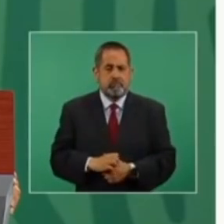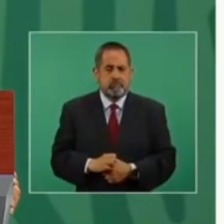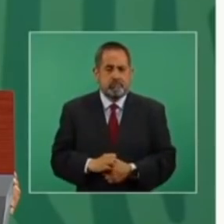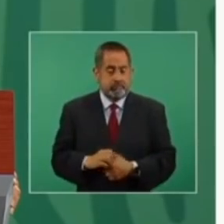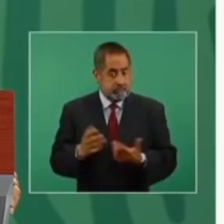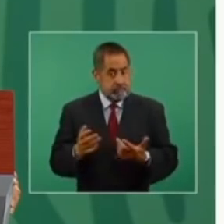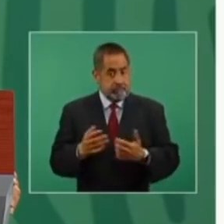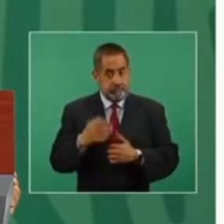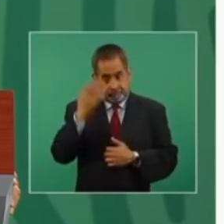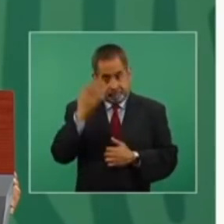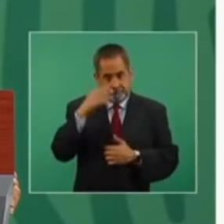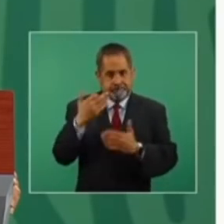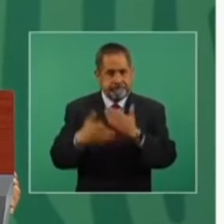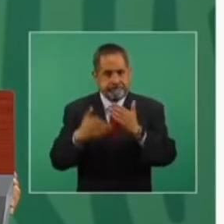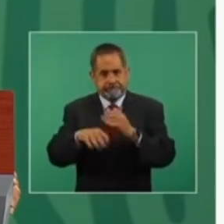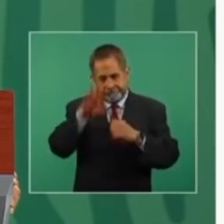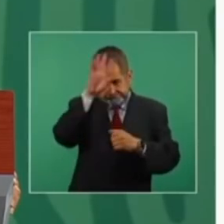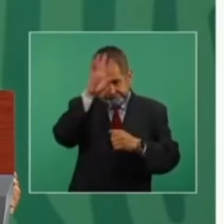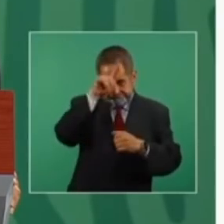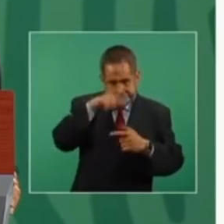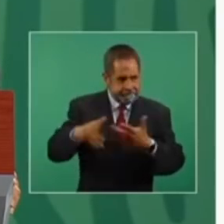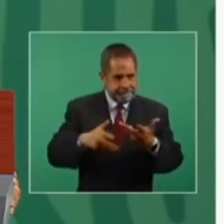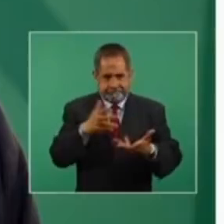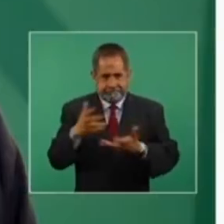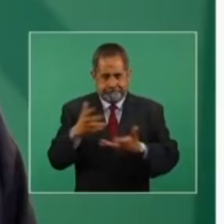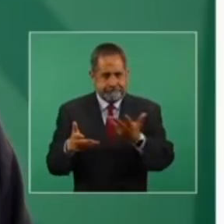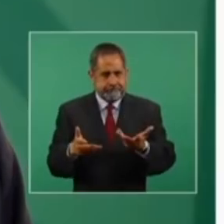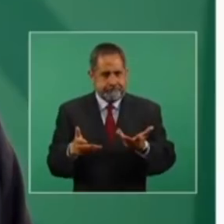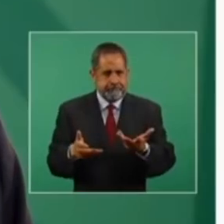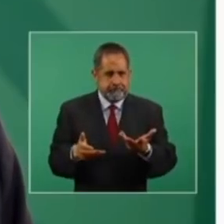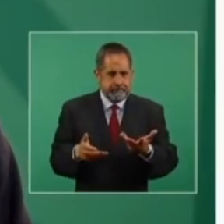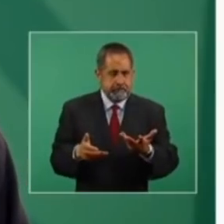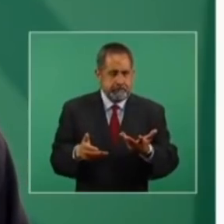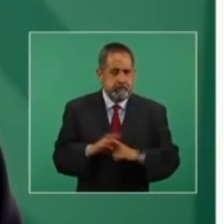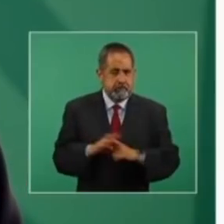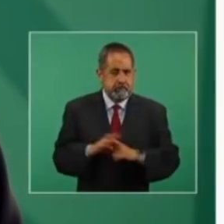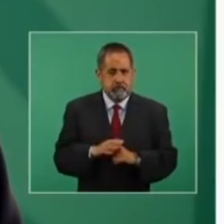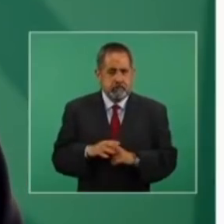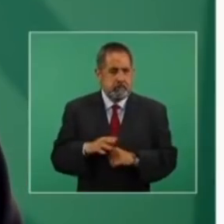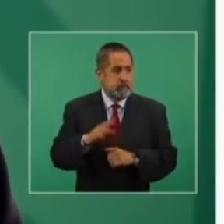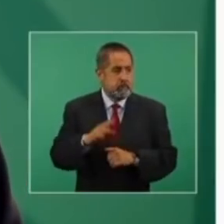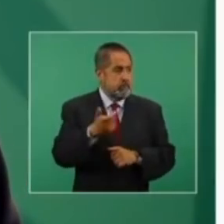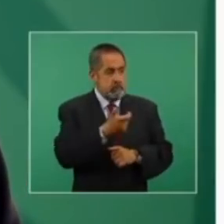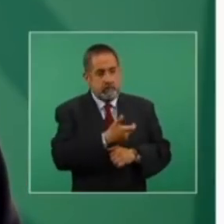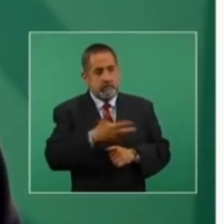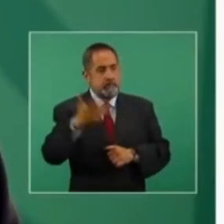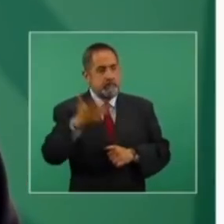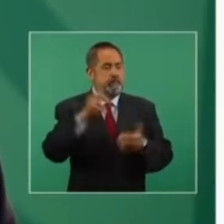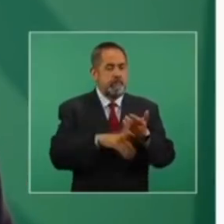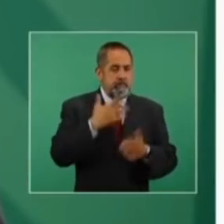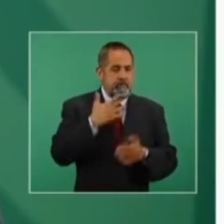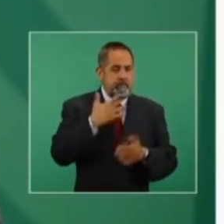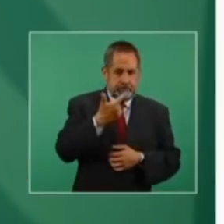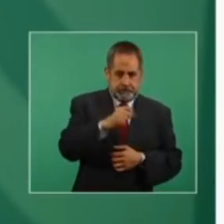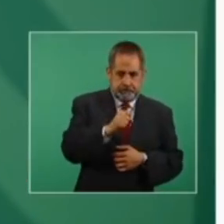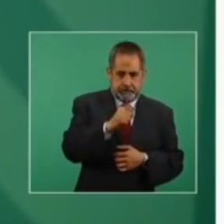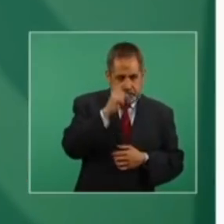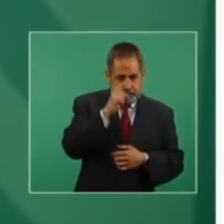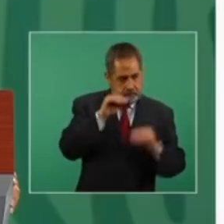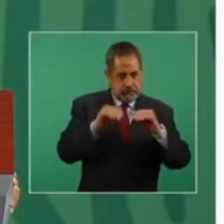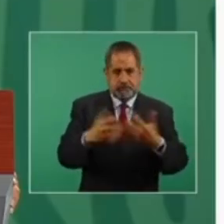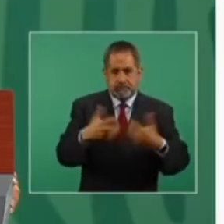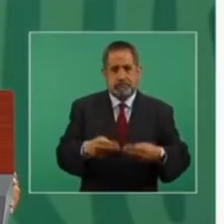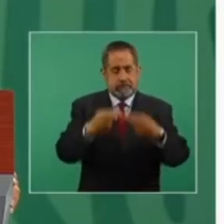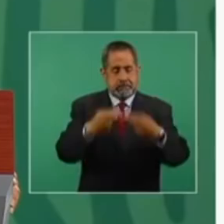porque faltaba, dado que se fueron a las nubes los precios del gas para producir la